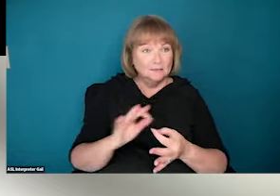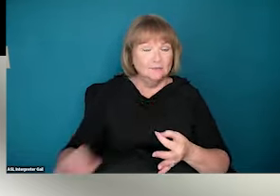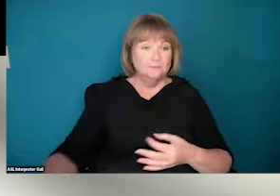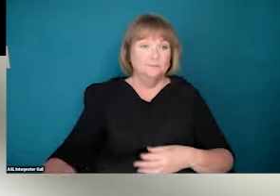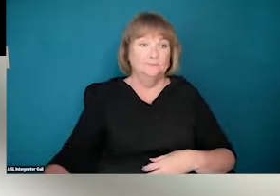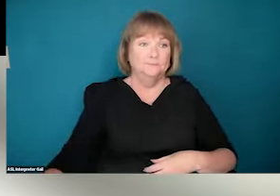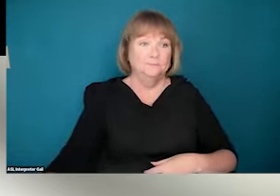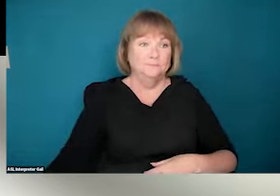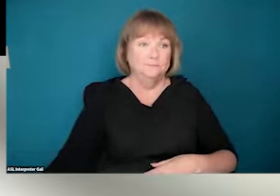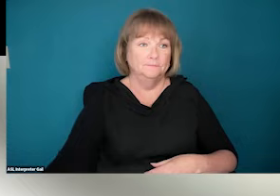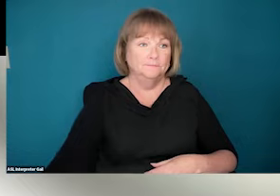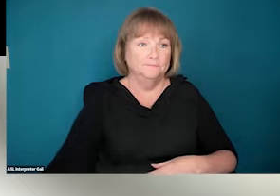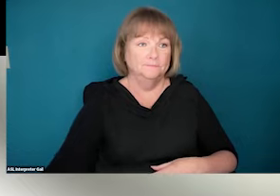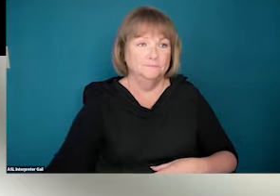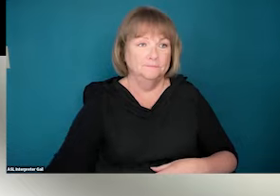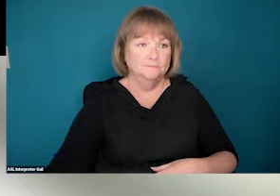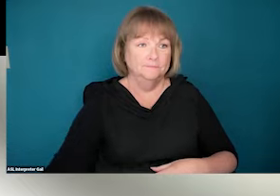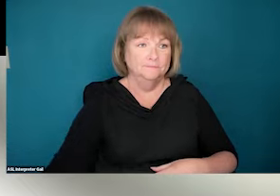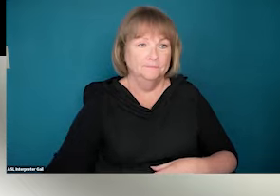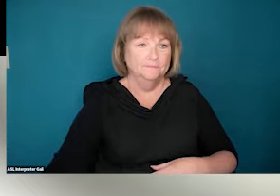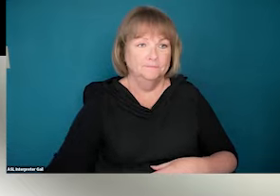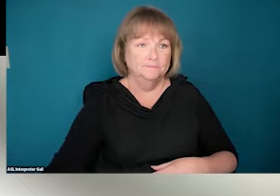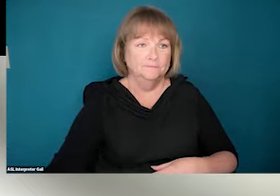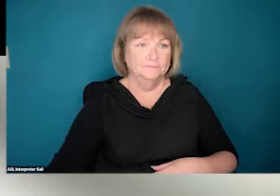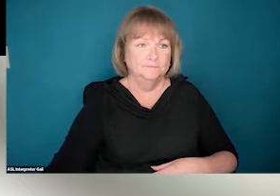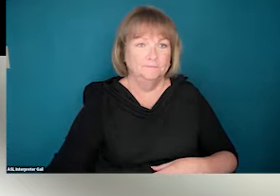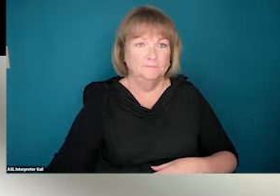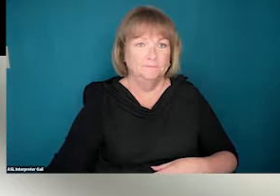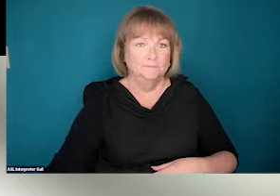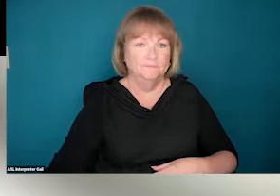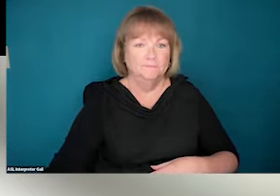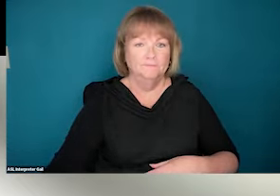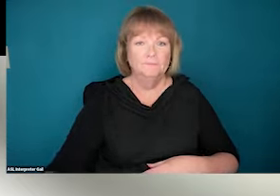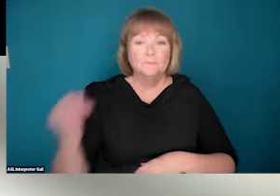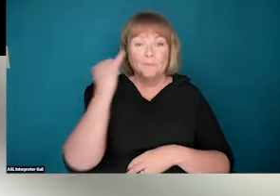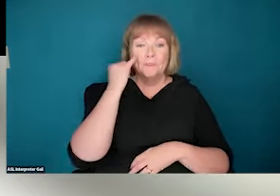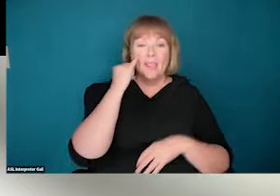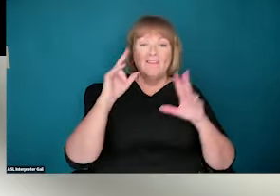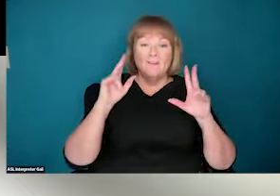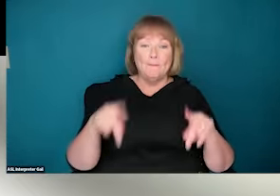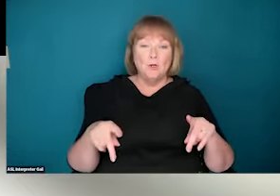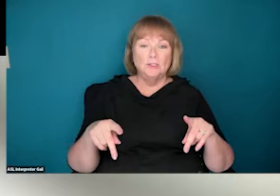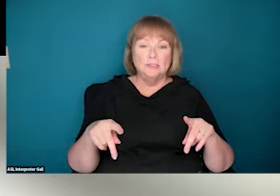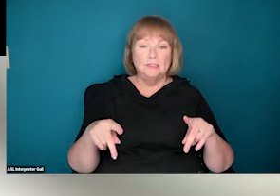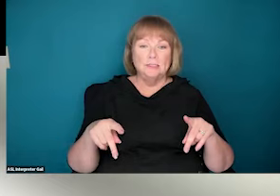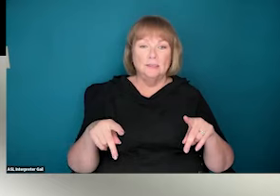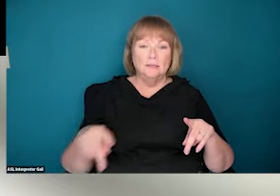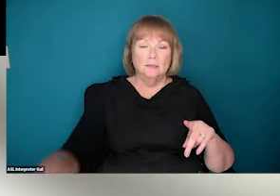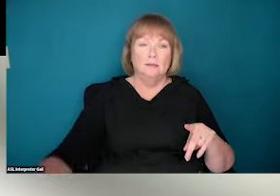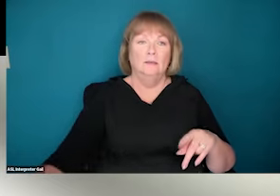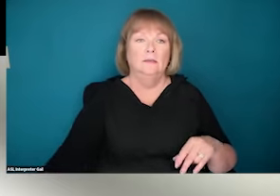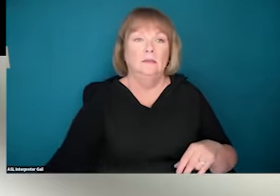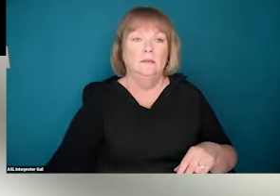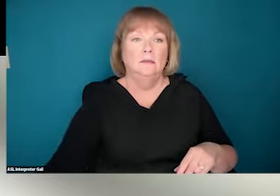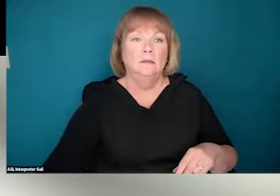Si nosotros viviéramos en un mundo perfecto donde la persona con discapacidad pide ayuda o una